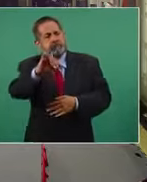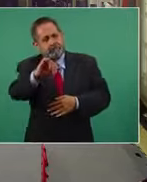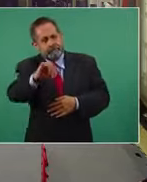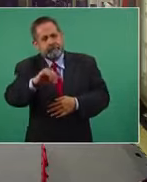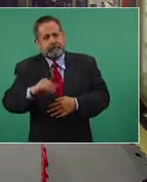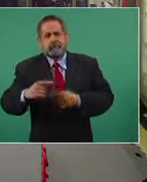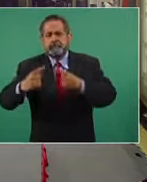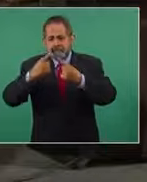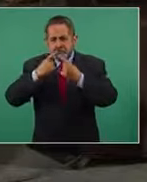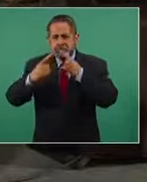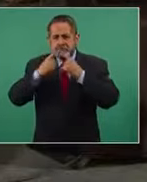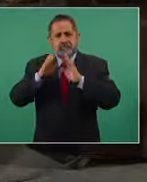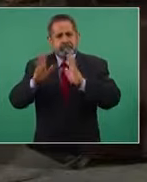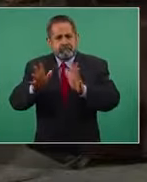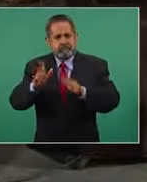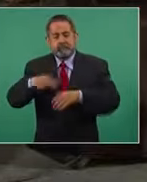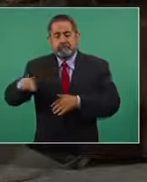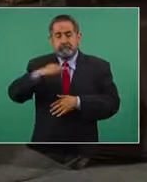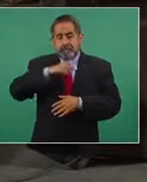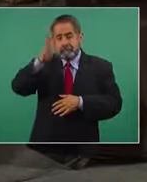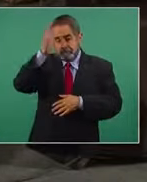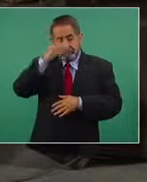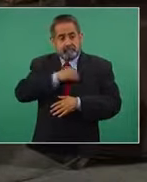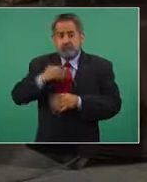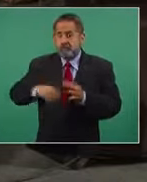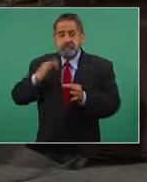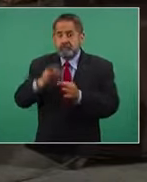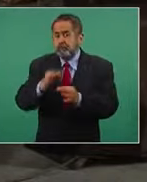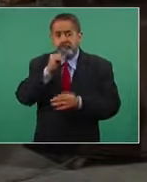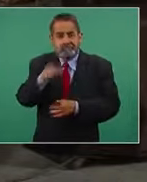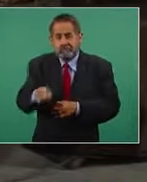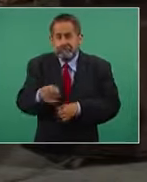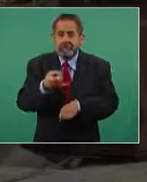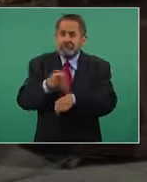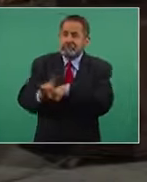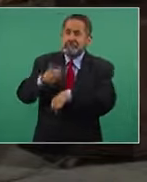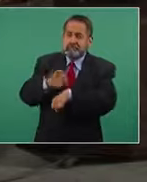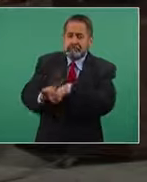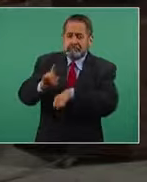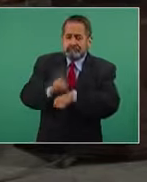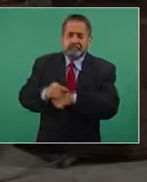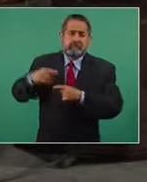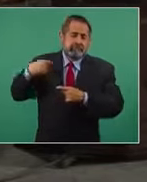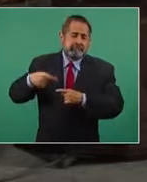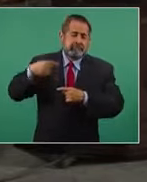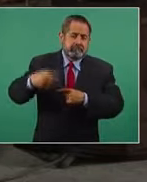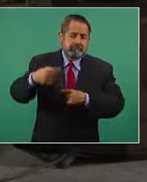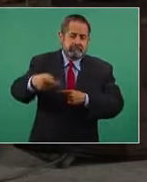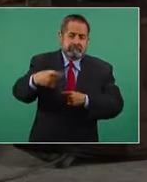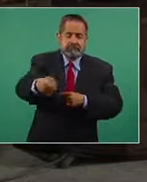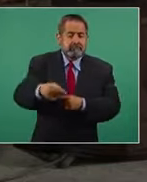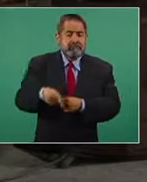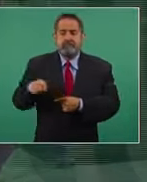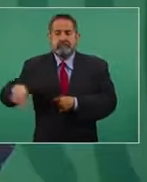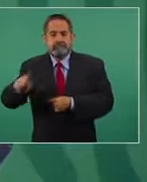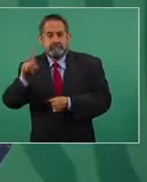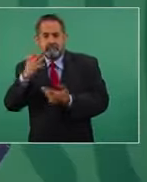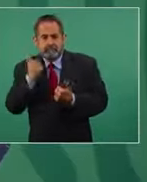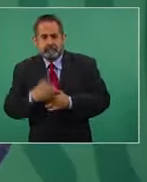ha habido y hay acuerdos, sí, y no se cumplen, y pueden seguir así, pero van a seguir sin agua. La gente